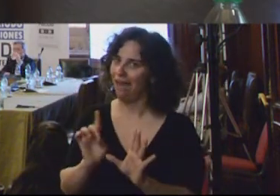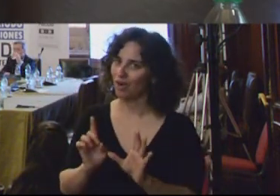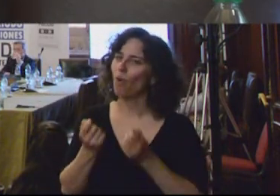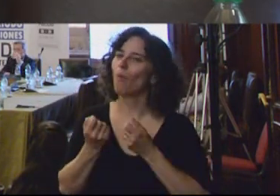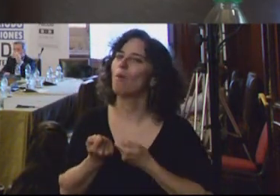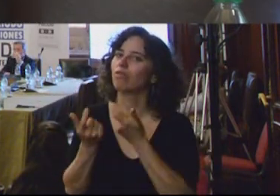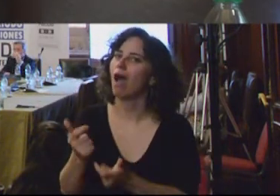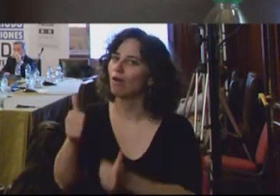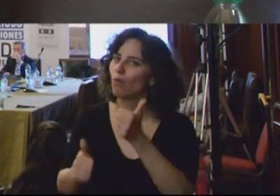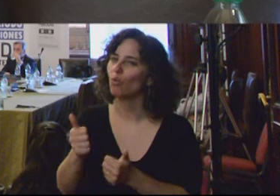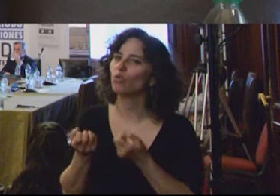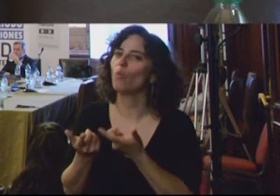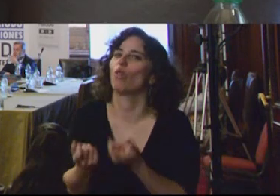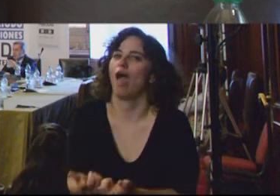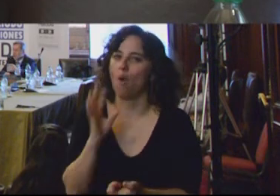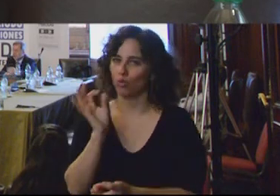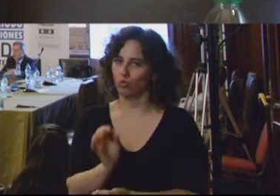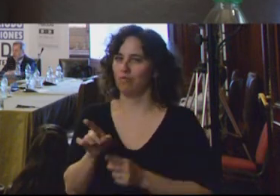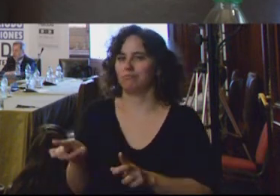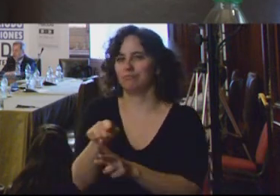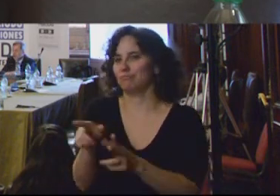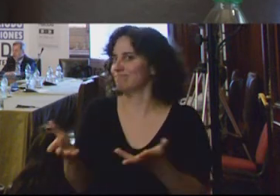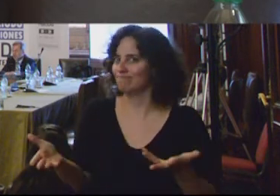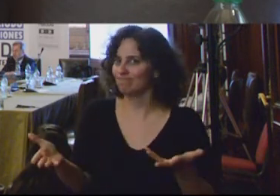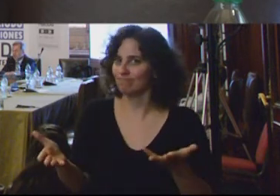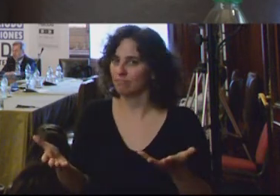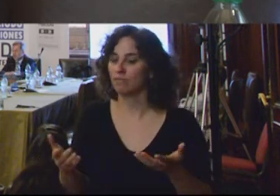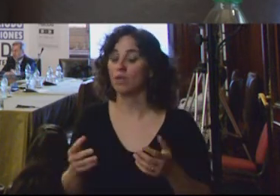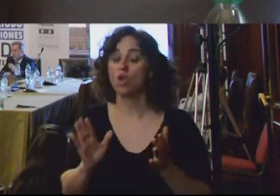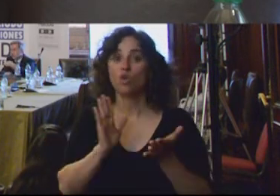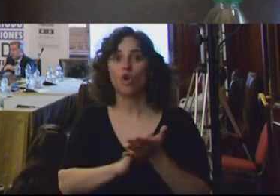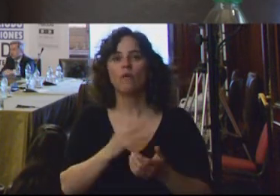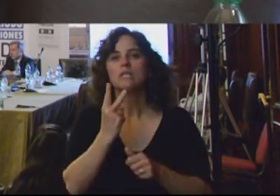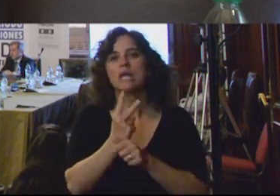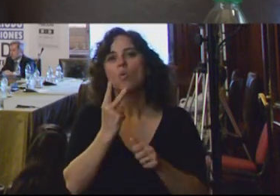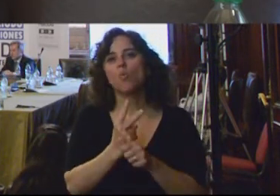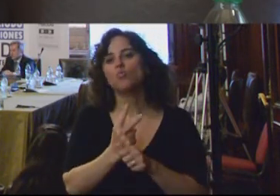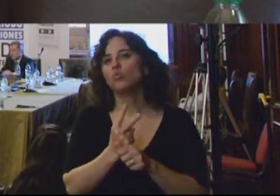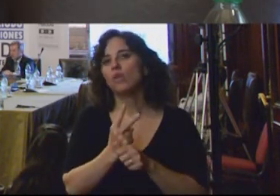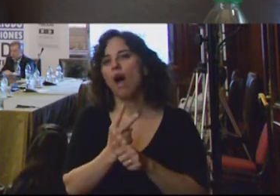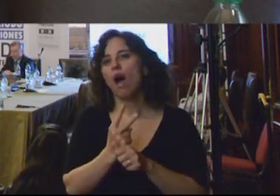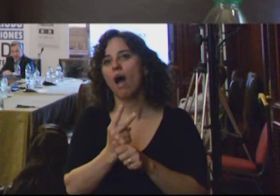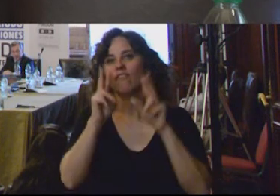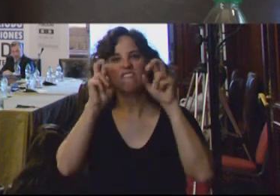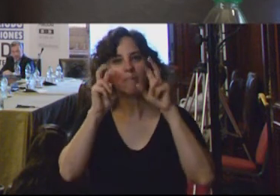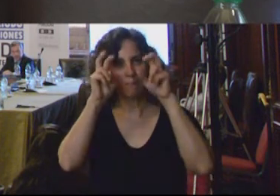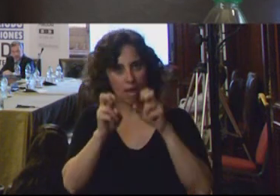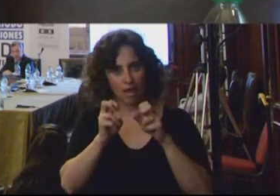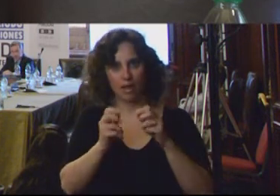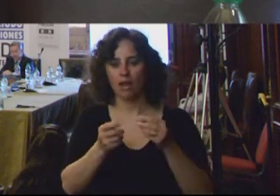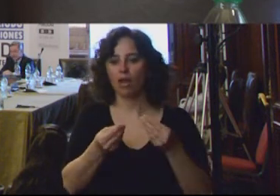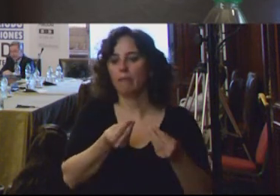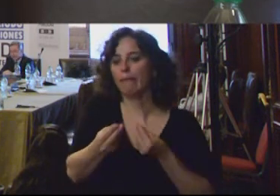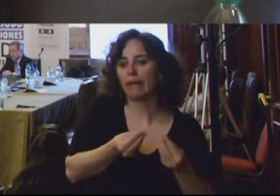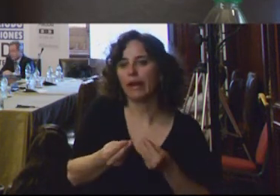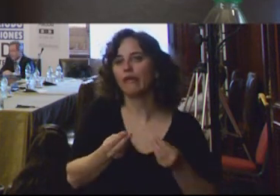este concurso de frecuencias. Sobre el segundo punto, que es el tema de los manejo de los medios públicos y